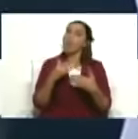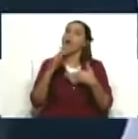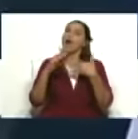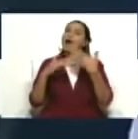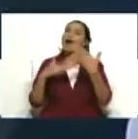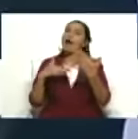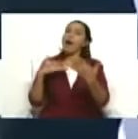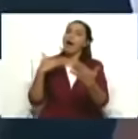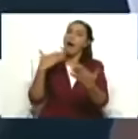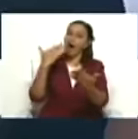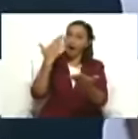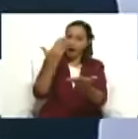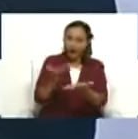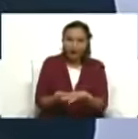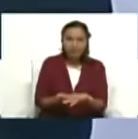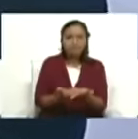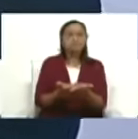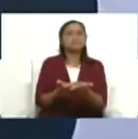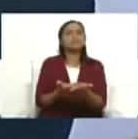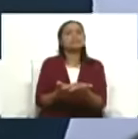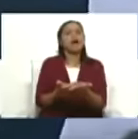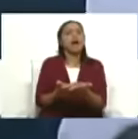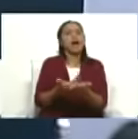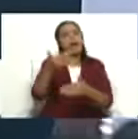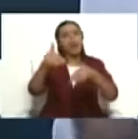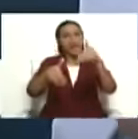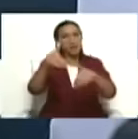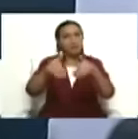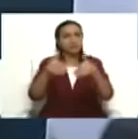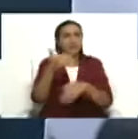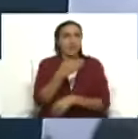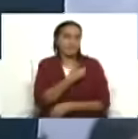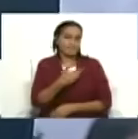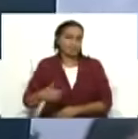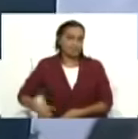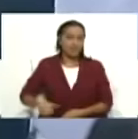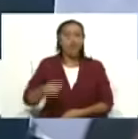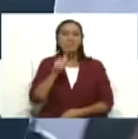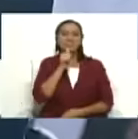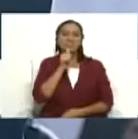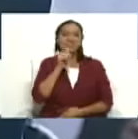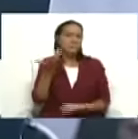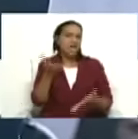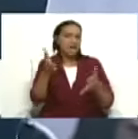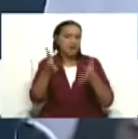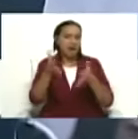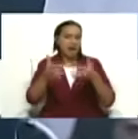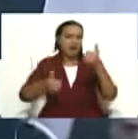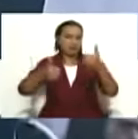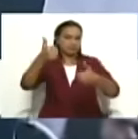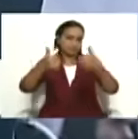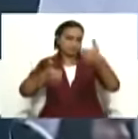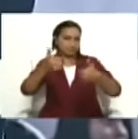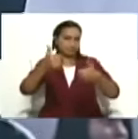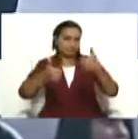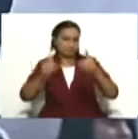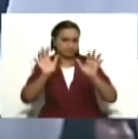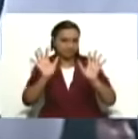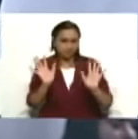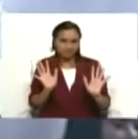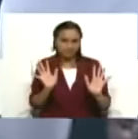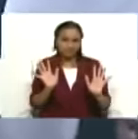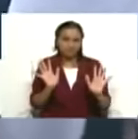primer boletín y señale la tendencia irreversible de la candidata o candidato